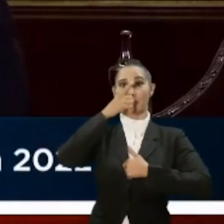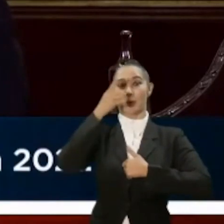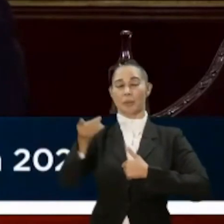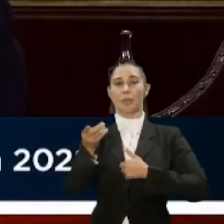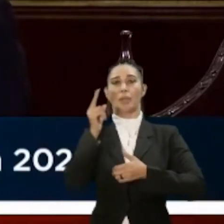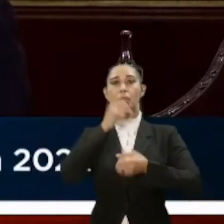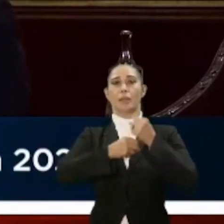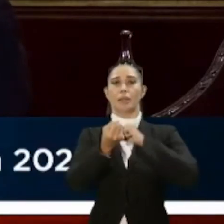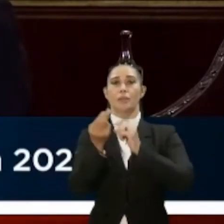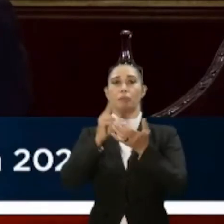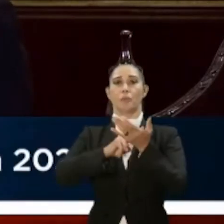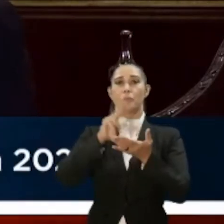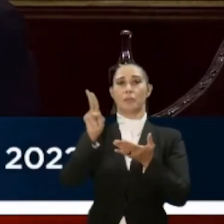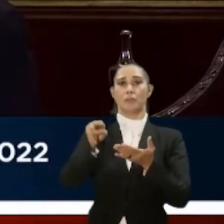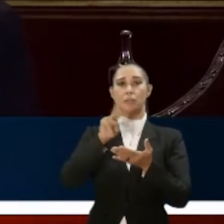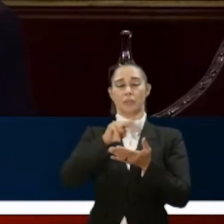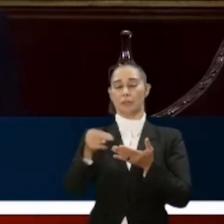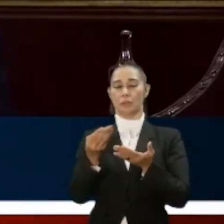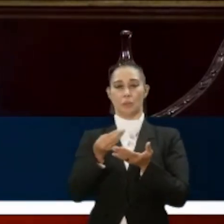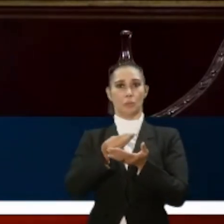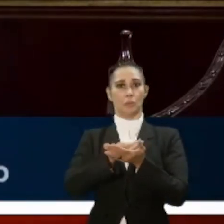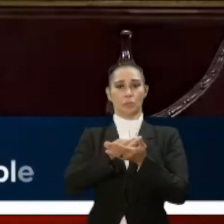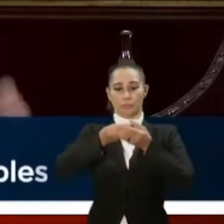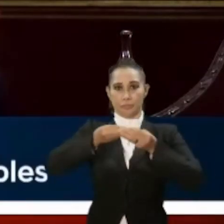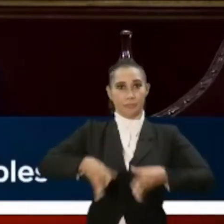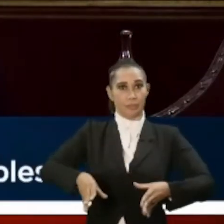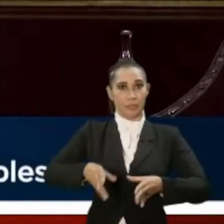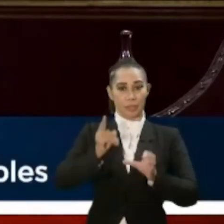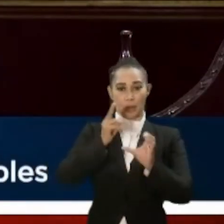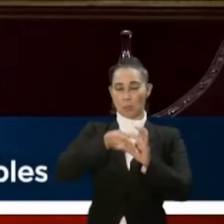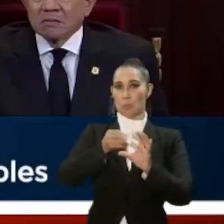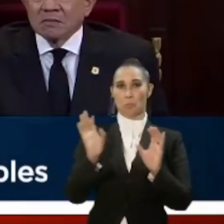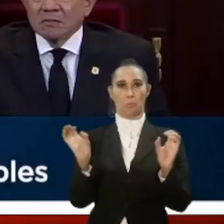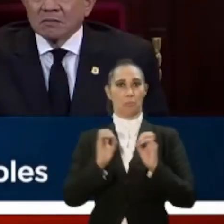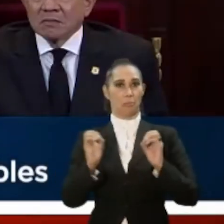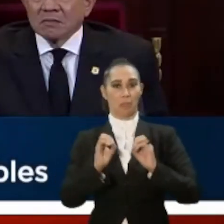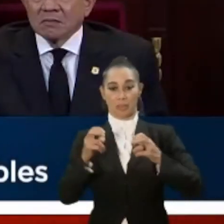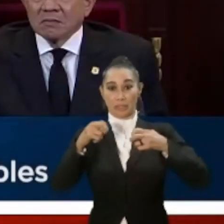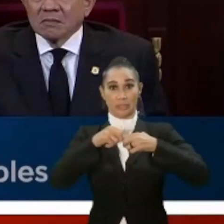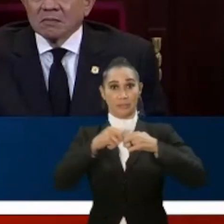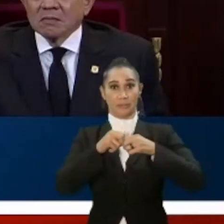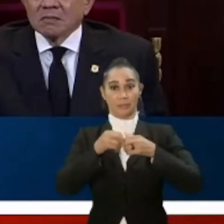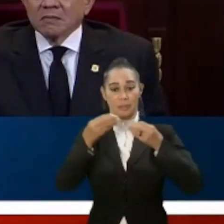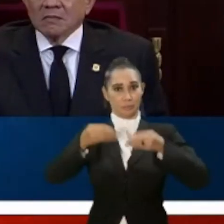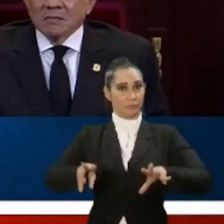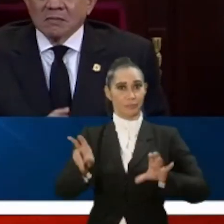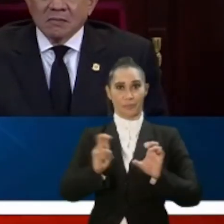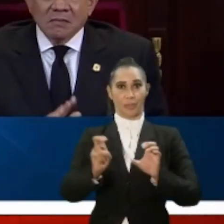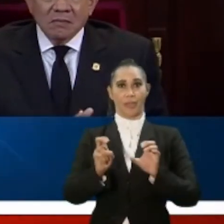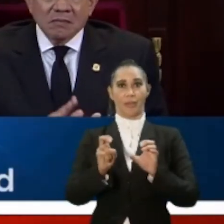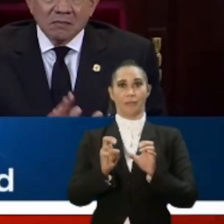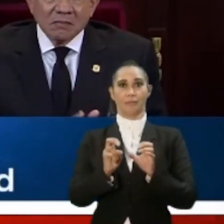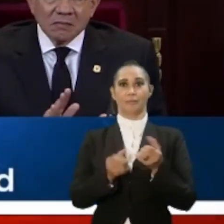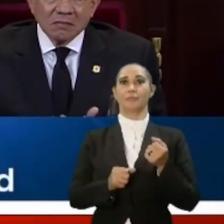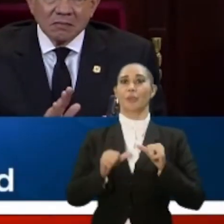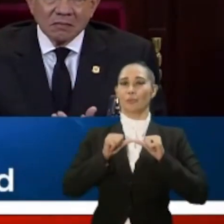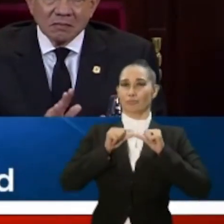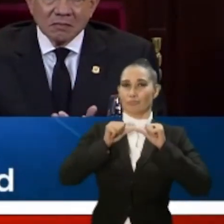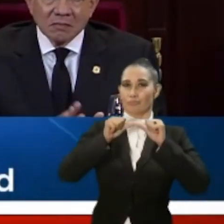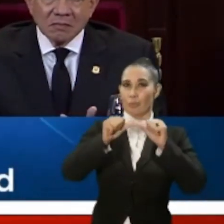en el 2022 crisis de abastecimiento de combustible ni déficit de generación de electricidad. Todo lo contrario.